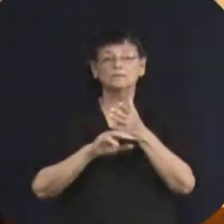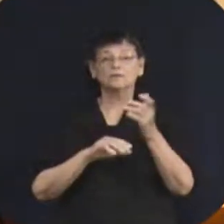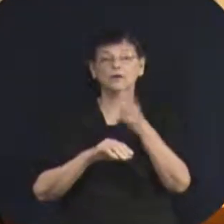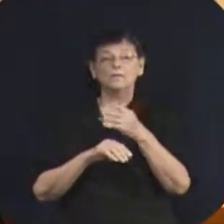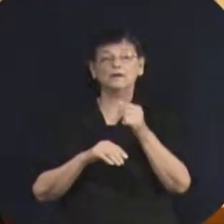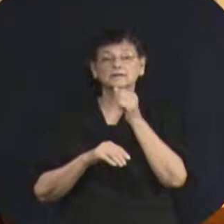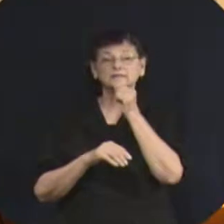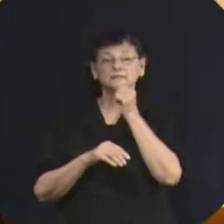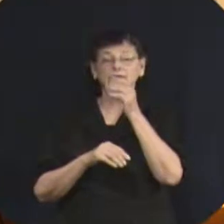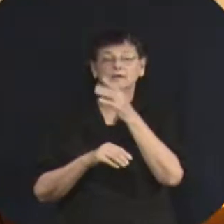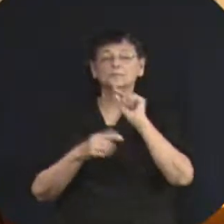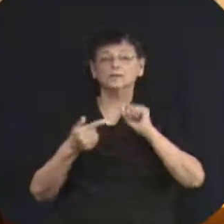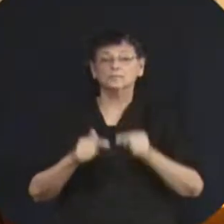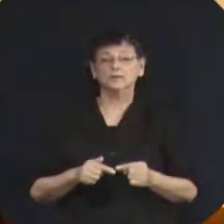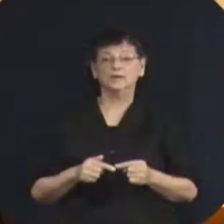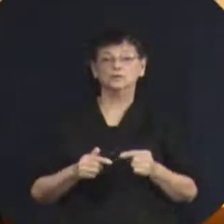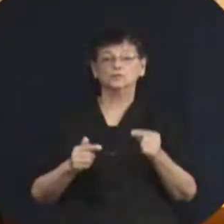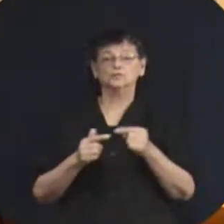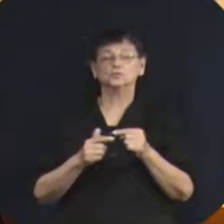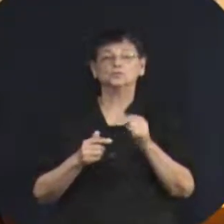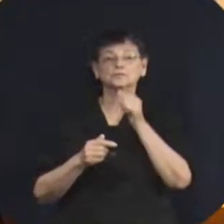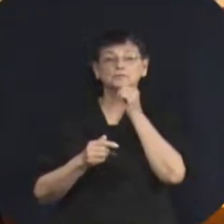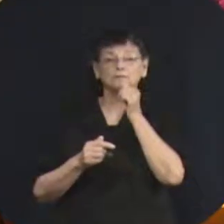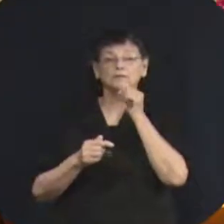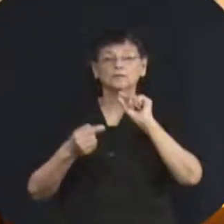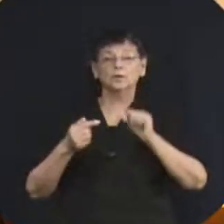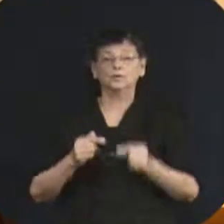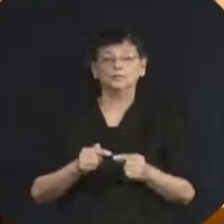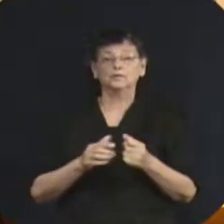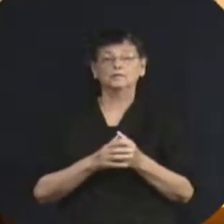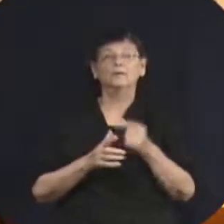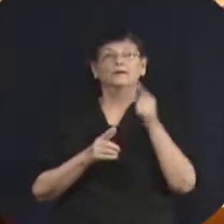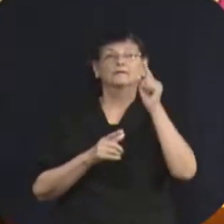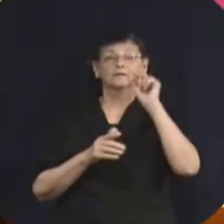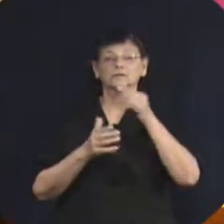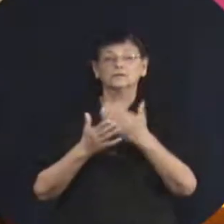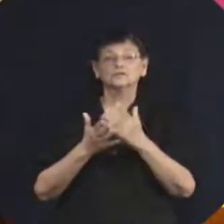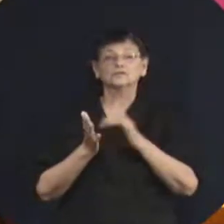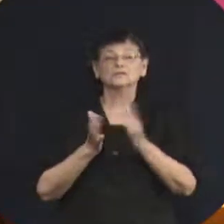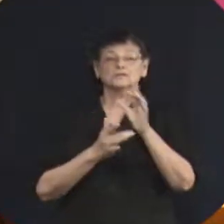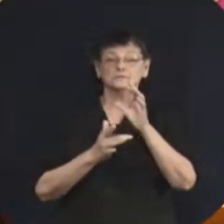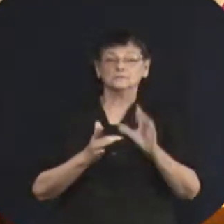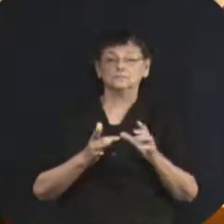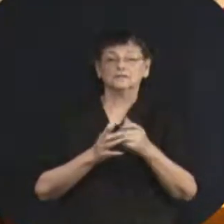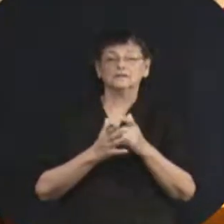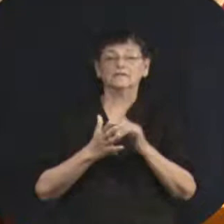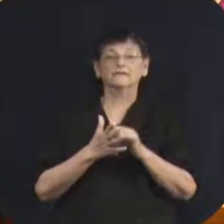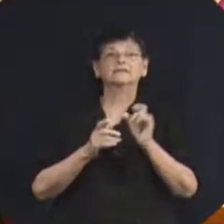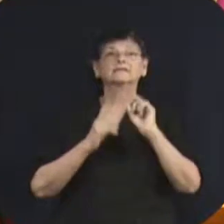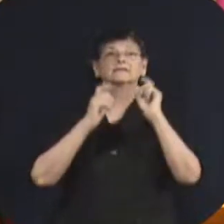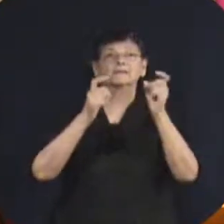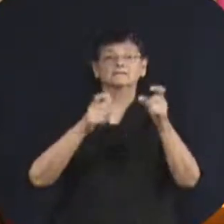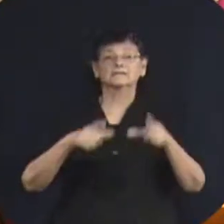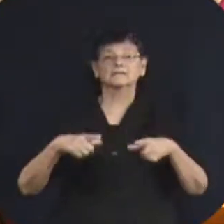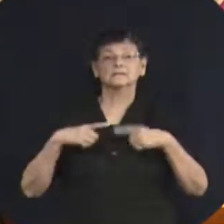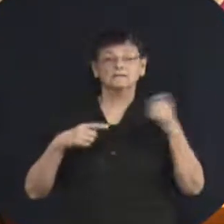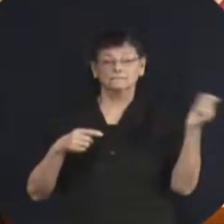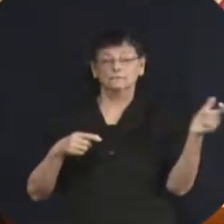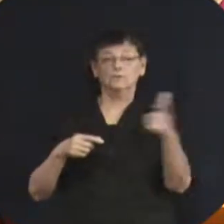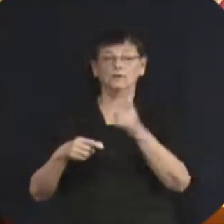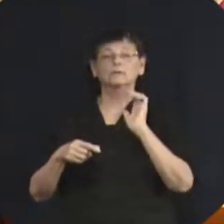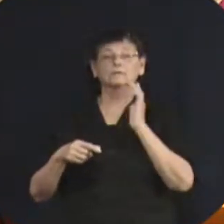mi sufrimiento y mi dolor, a los sufrimientos y el dolor de tu Hijo Jesucristo, que dio la vida por